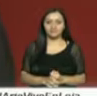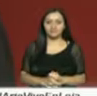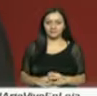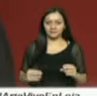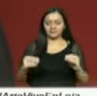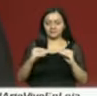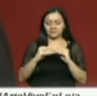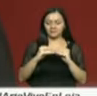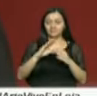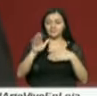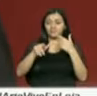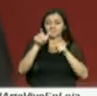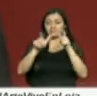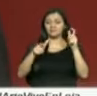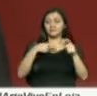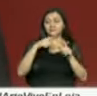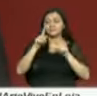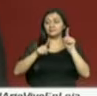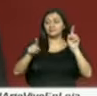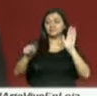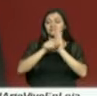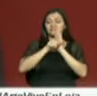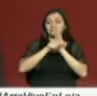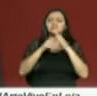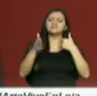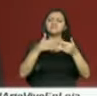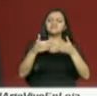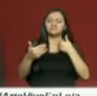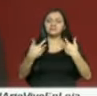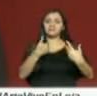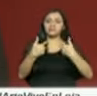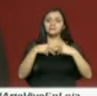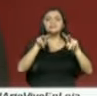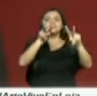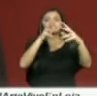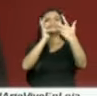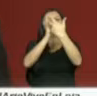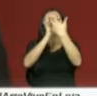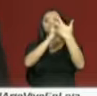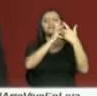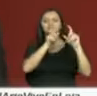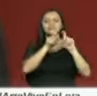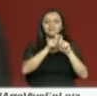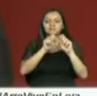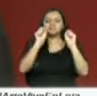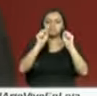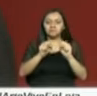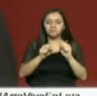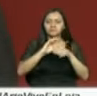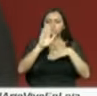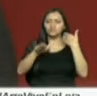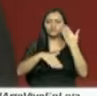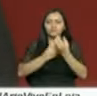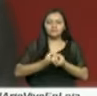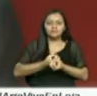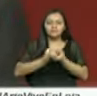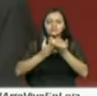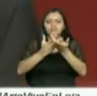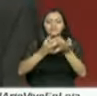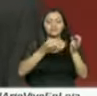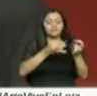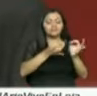del espíritu. Porque el arte, el gran arte, tiene la capacidad de expresarlo todo, y las